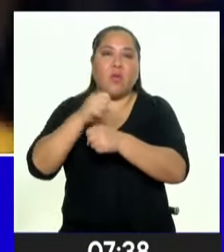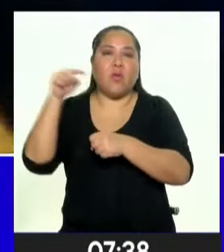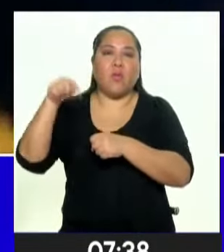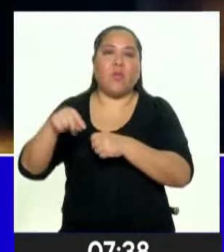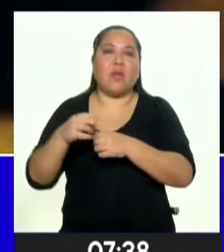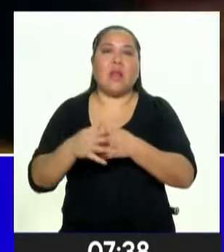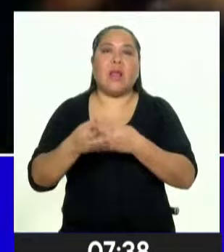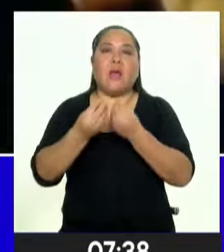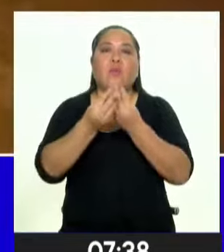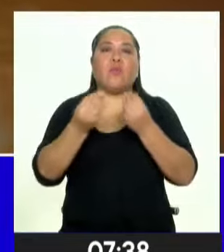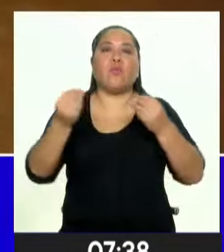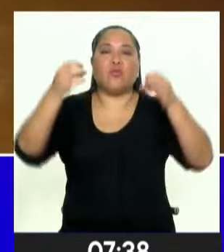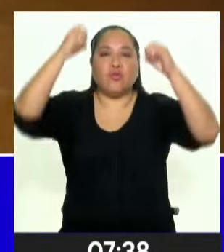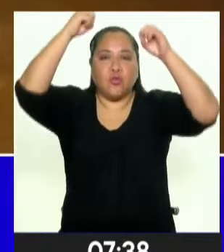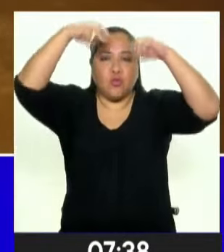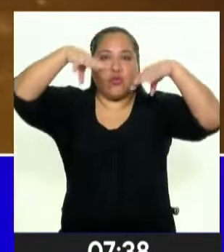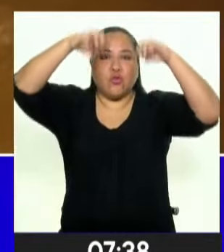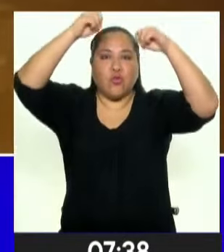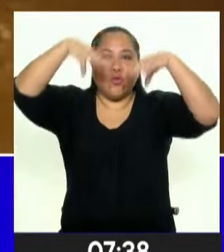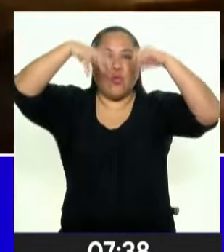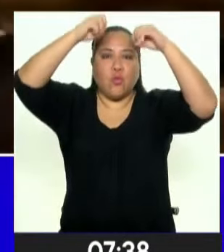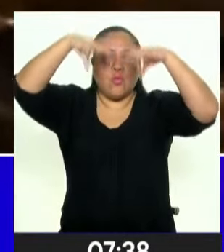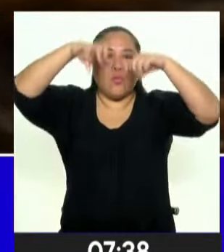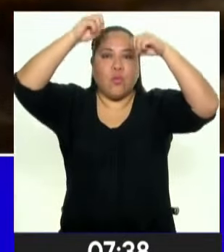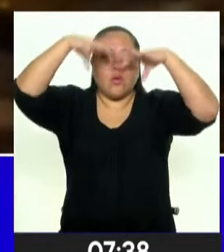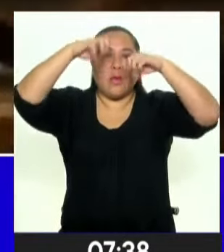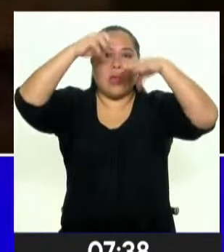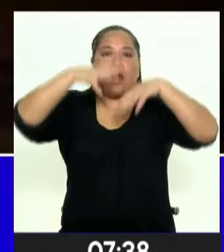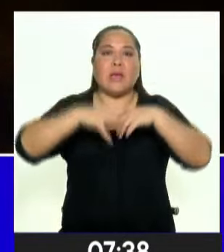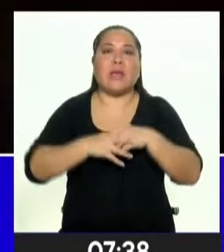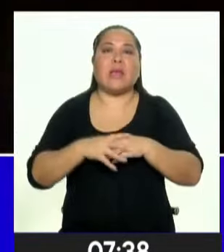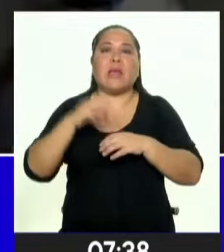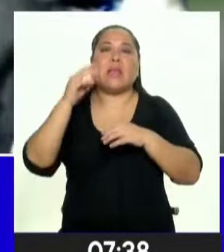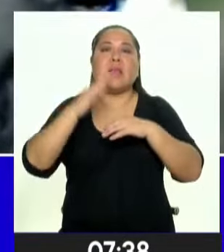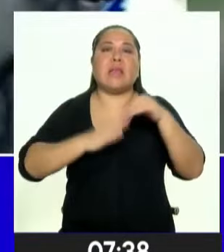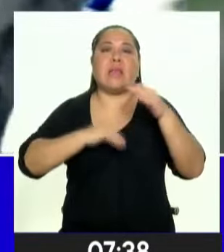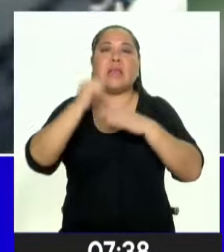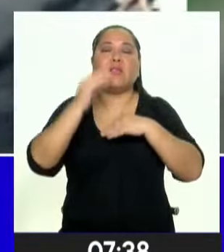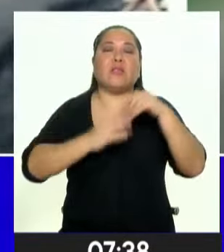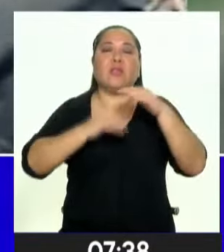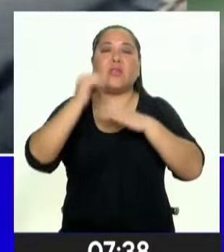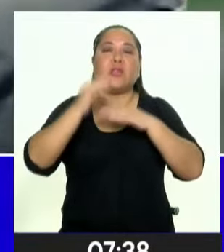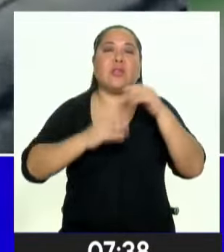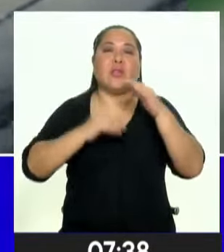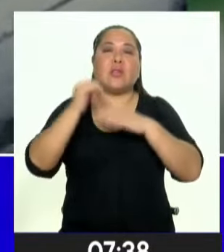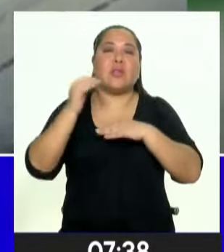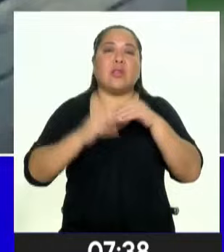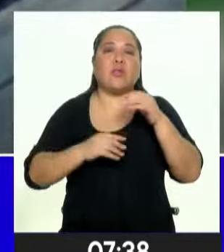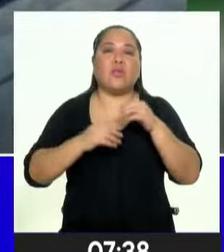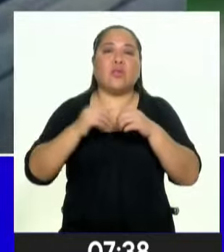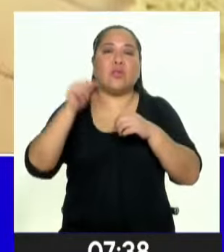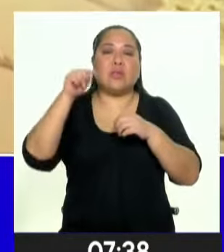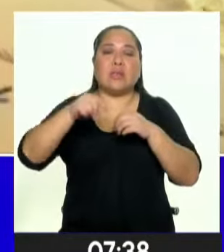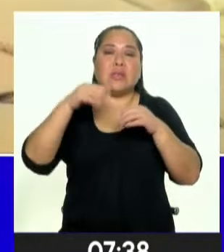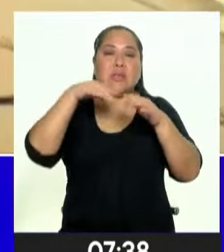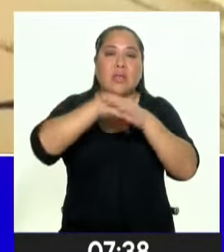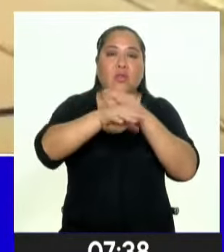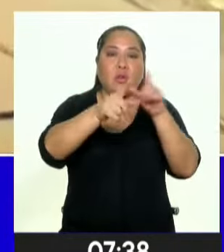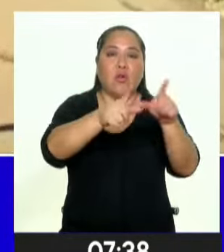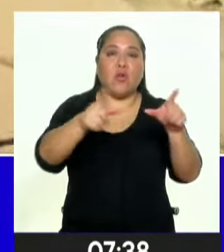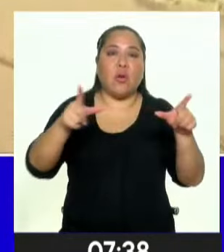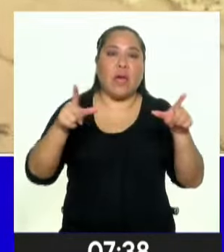de de Lluvia que que hubo y las obras en en campo se tuvieron que detener pero también